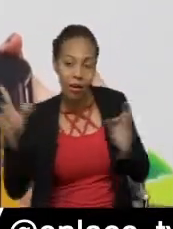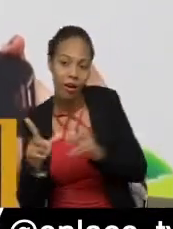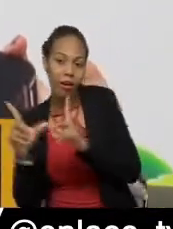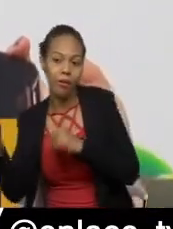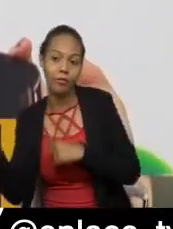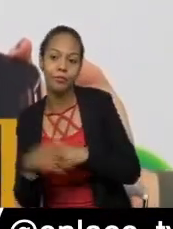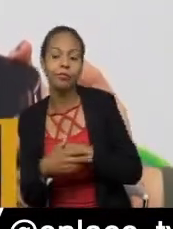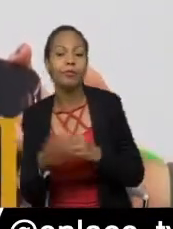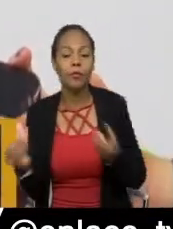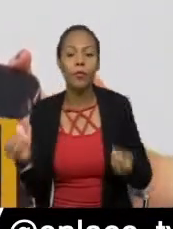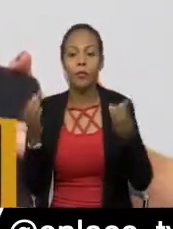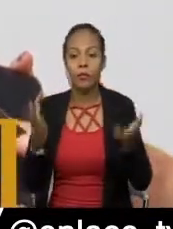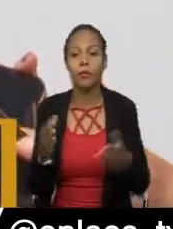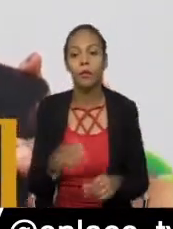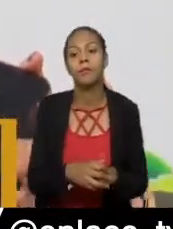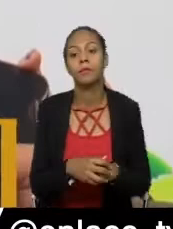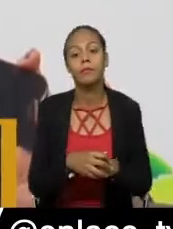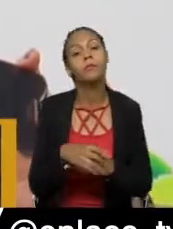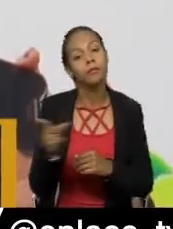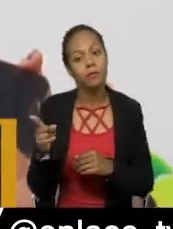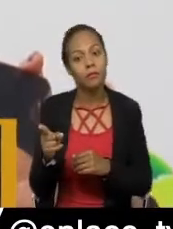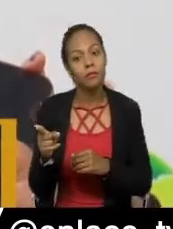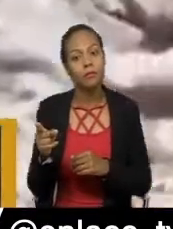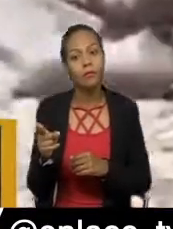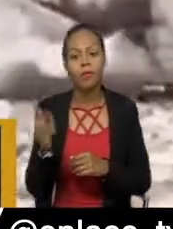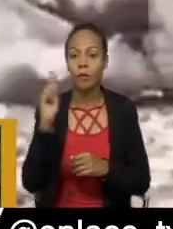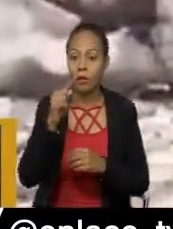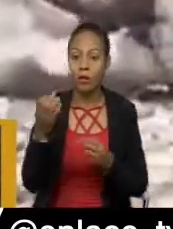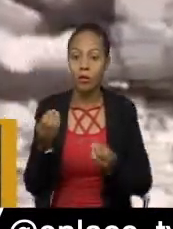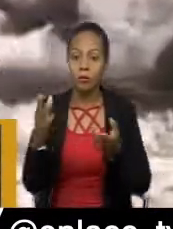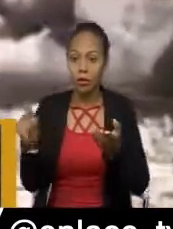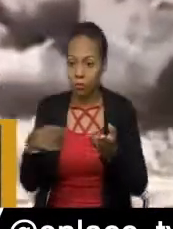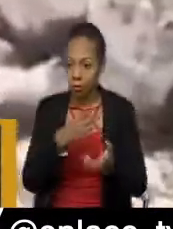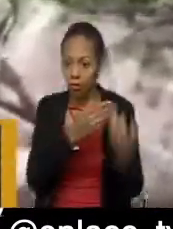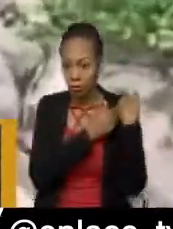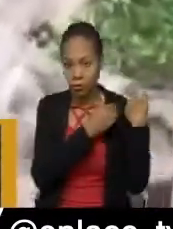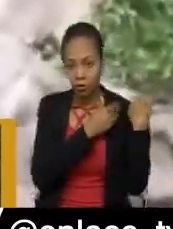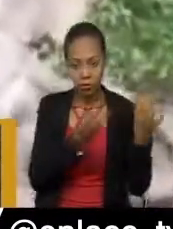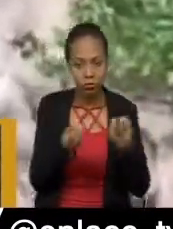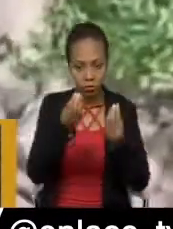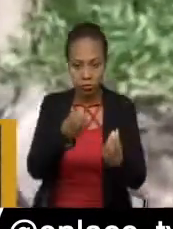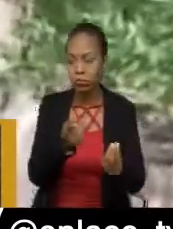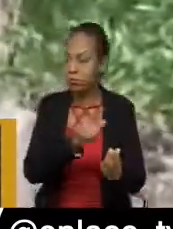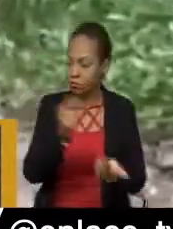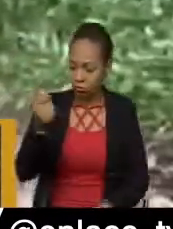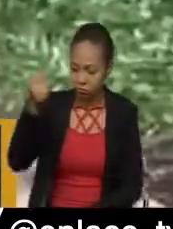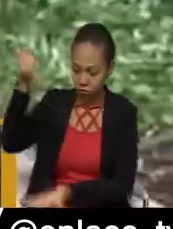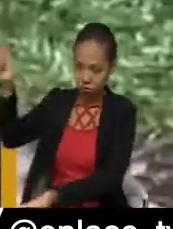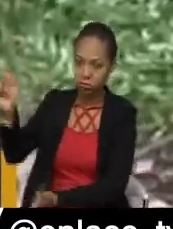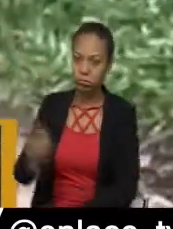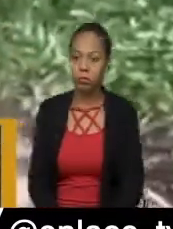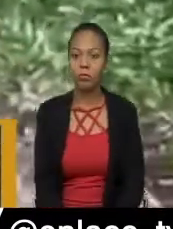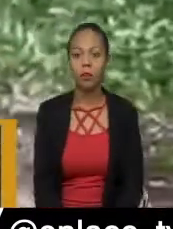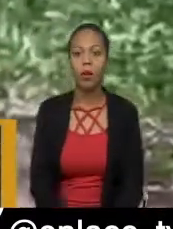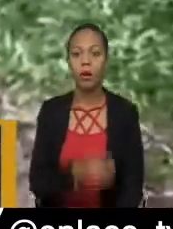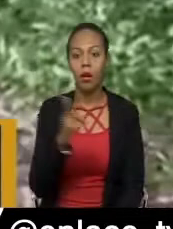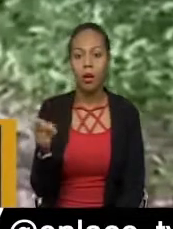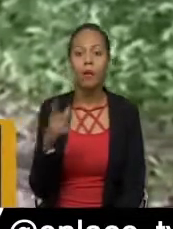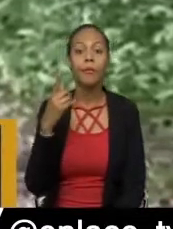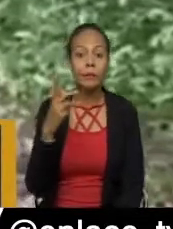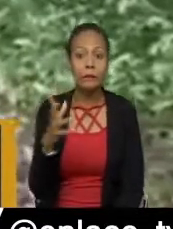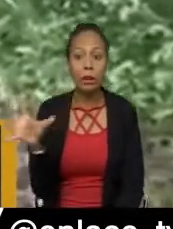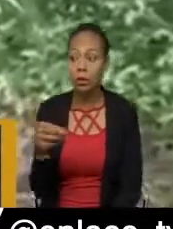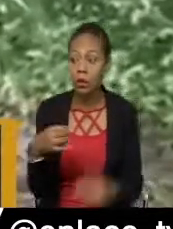Autónoma de Santander para devolverla a su hábitat natural. La comunidad informó a la policía sobre el reptil que había ocasionado gran